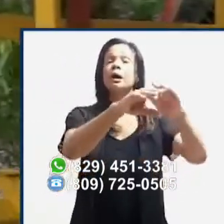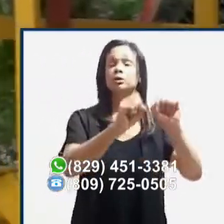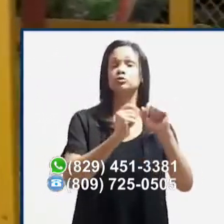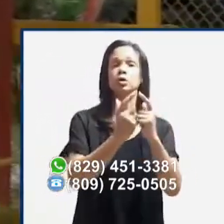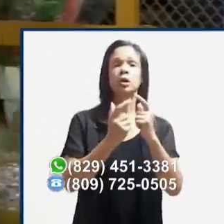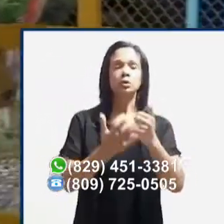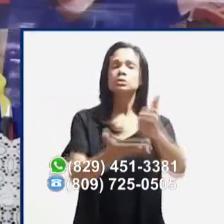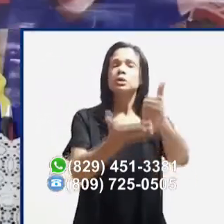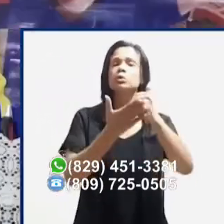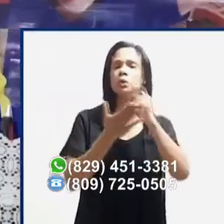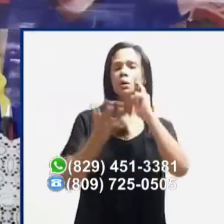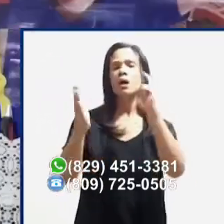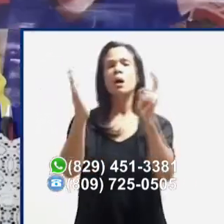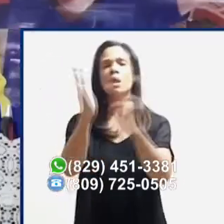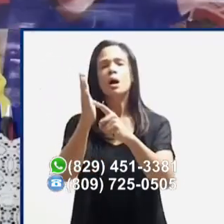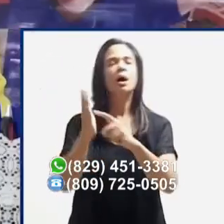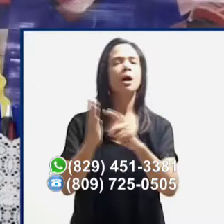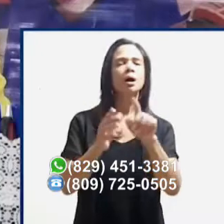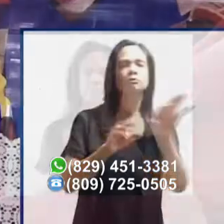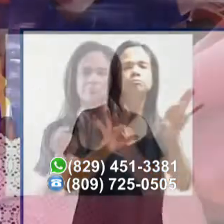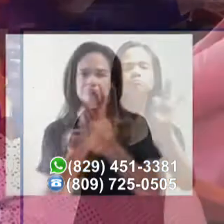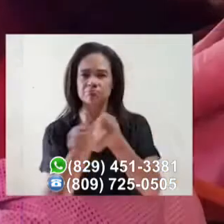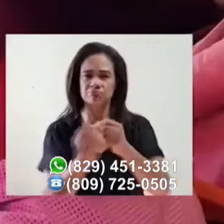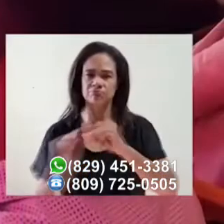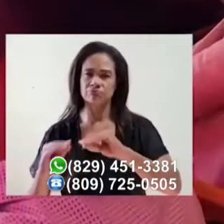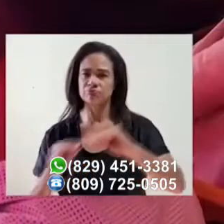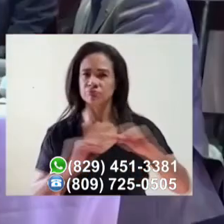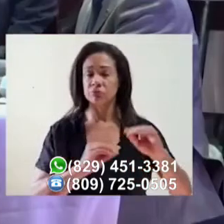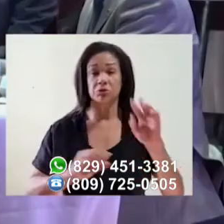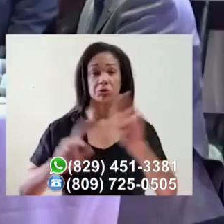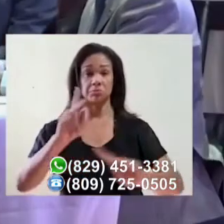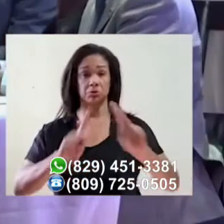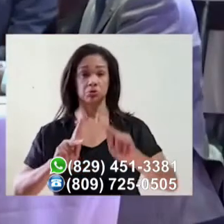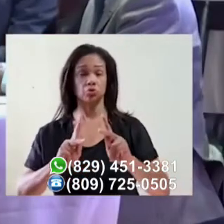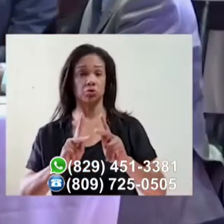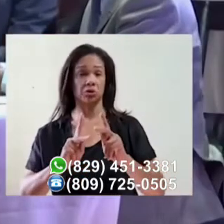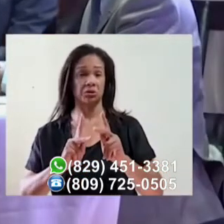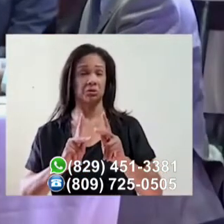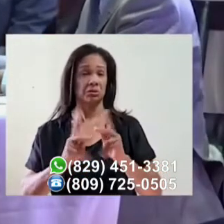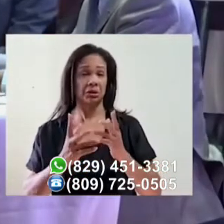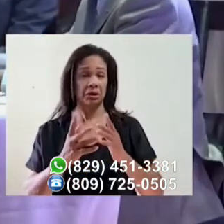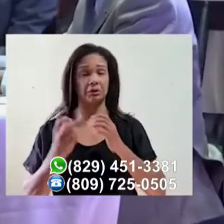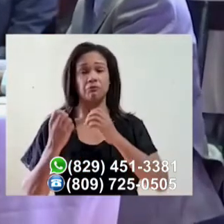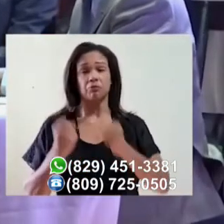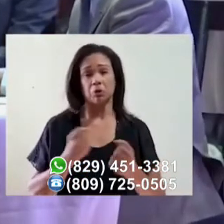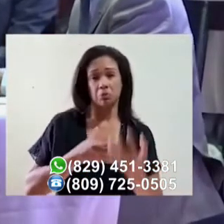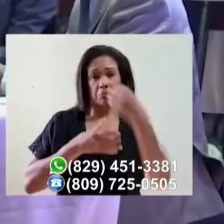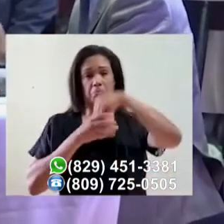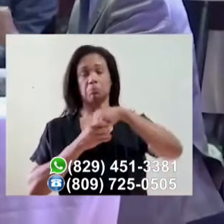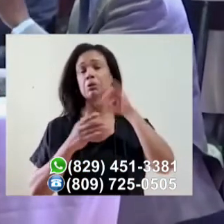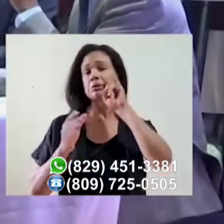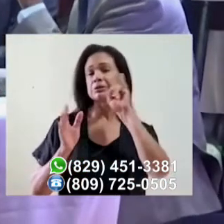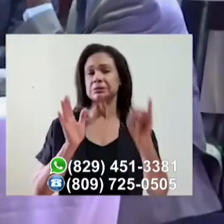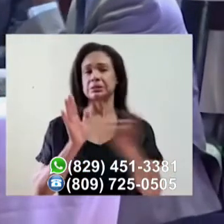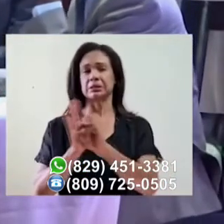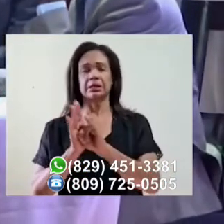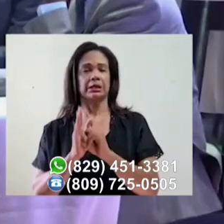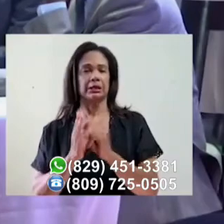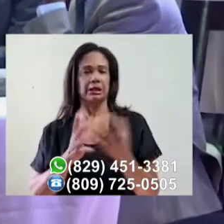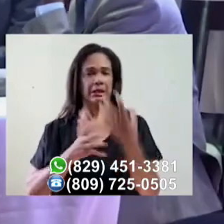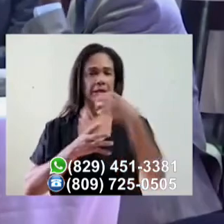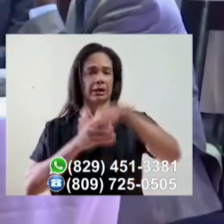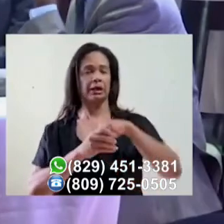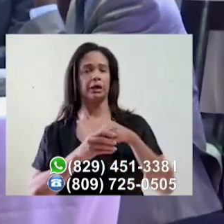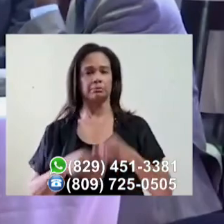evaluaciones de la mesa técnica que evalúa el comportamiento de coronavirus en los municipio los